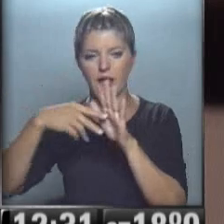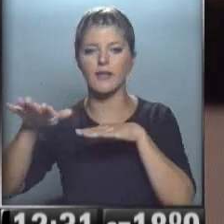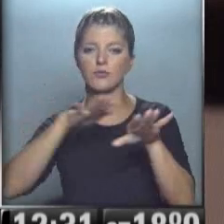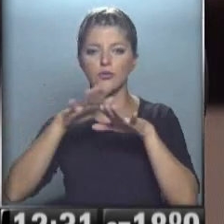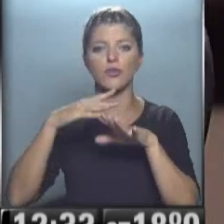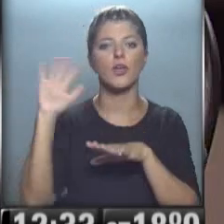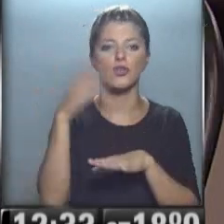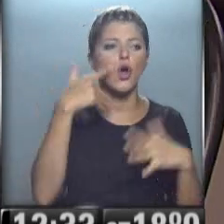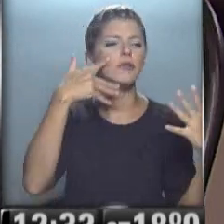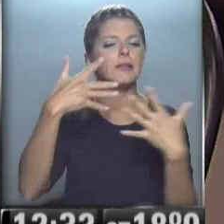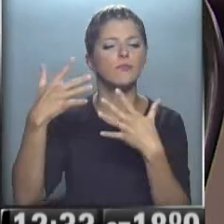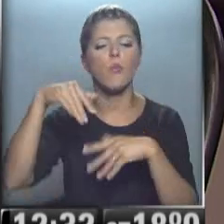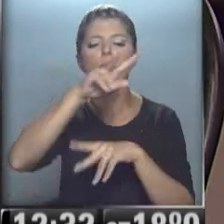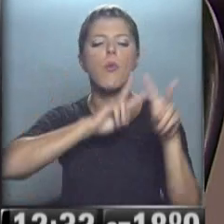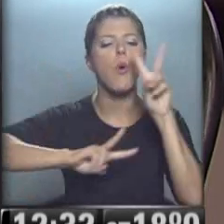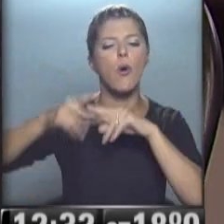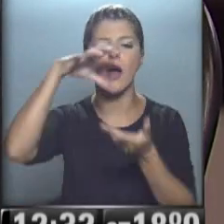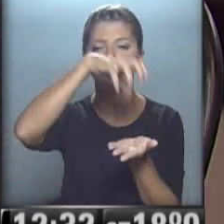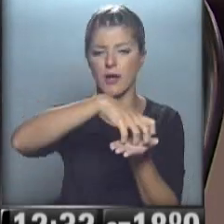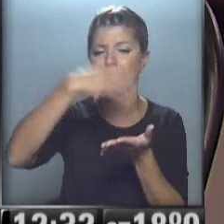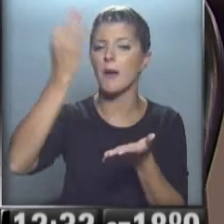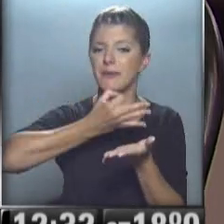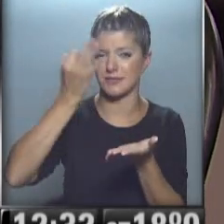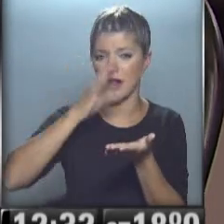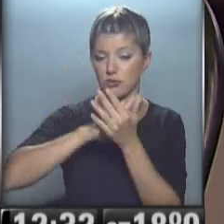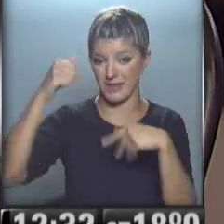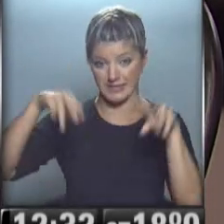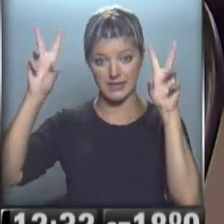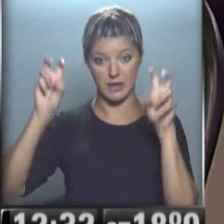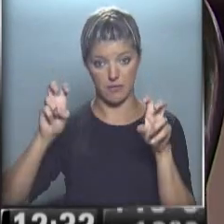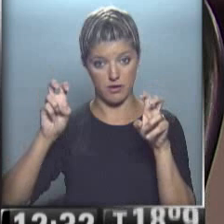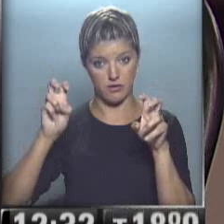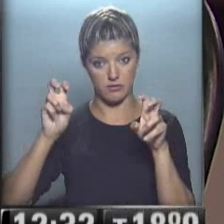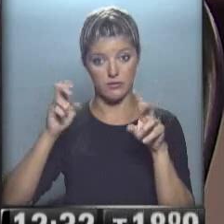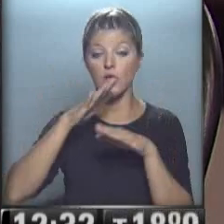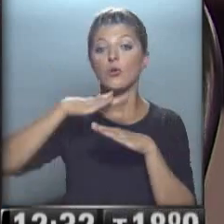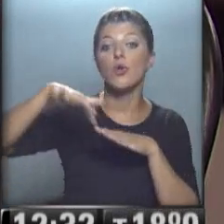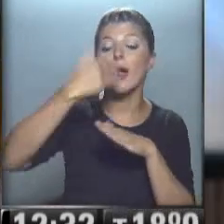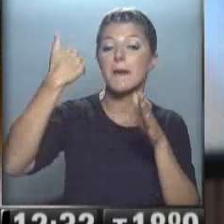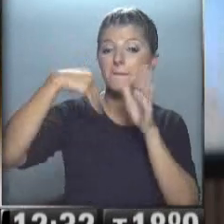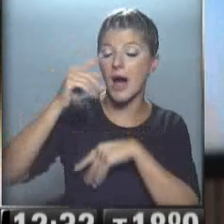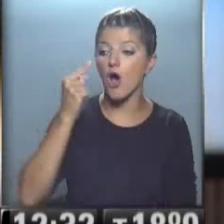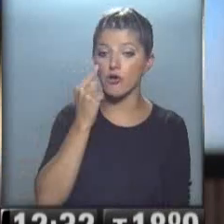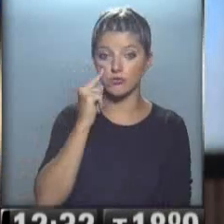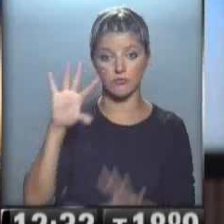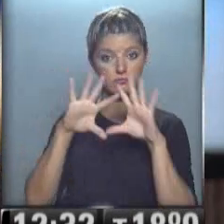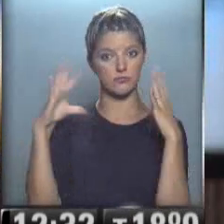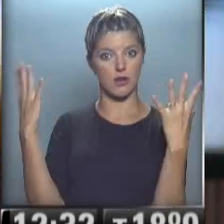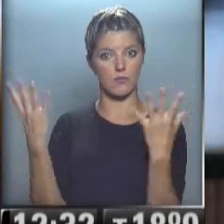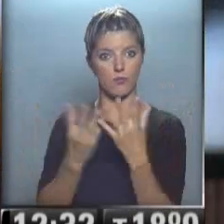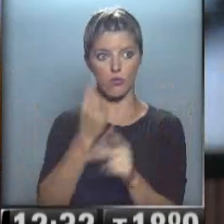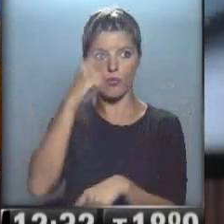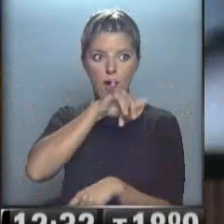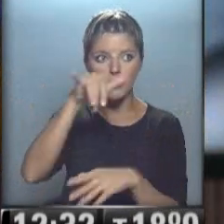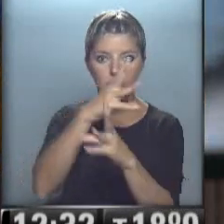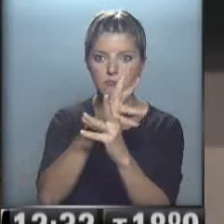a la inteligencia a la contrainformación que existe en este tema en una de las zonas más vigiladas del mundo desaparece un avión